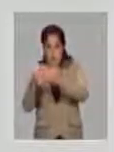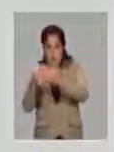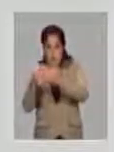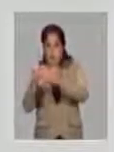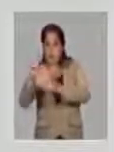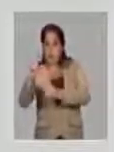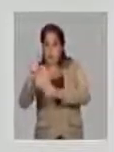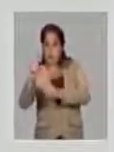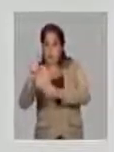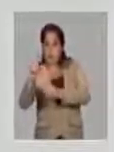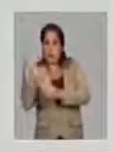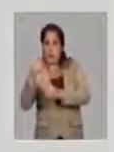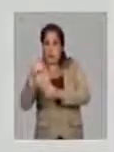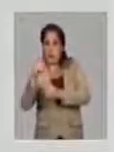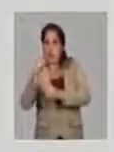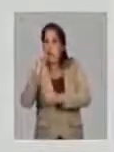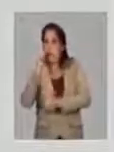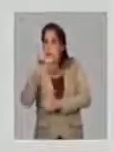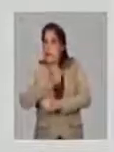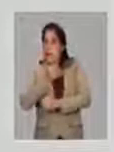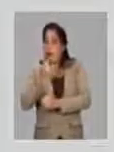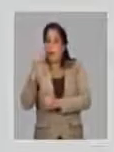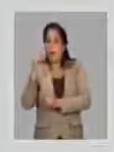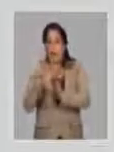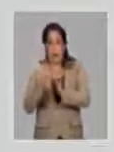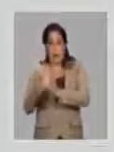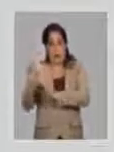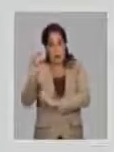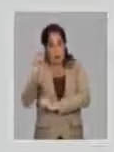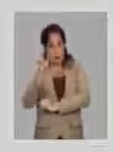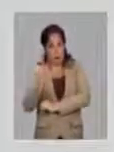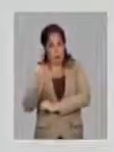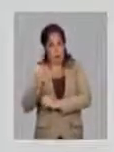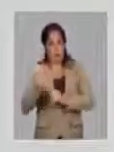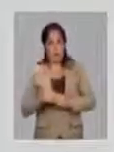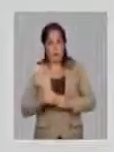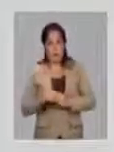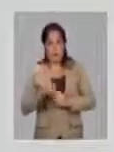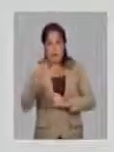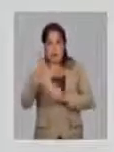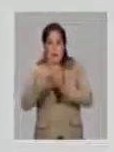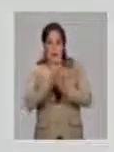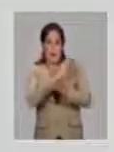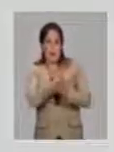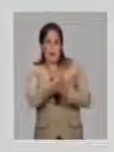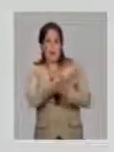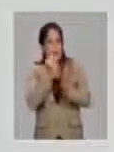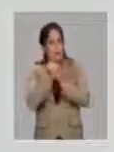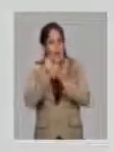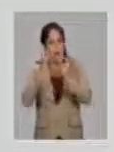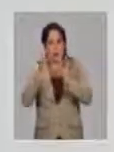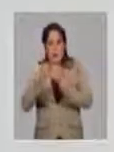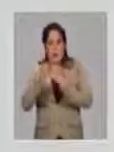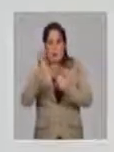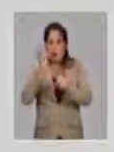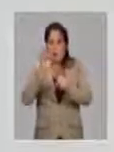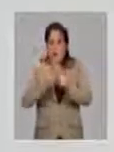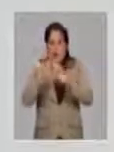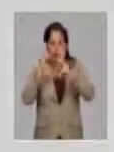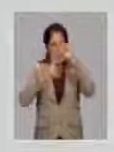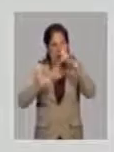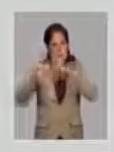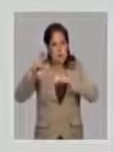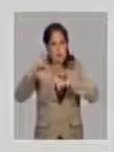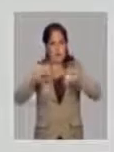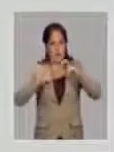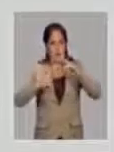clínico fase 1. En diciembre comenzó el fase 2 y el 3 de marzo recibimos la autorización para comenzar